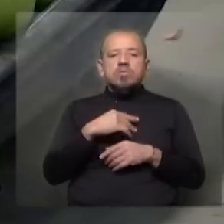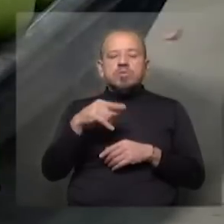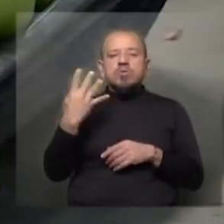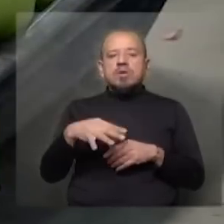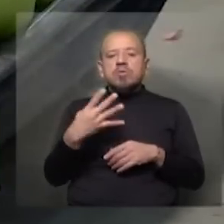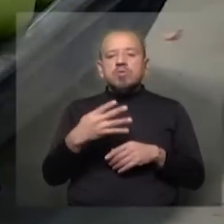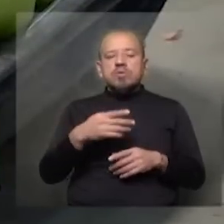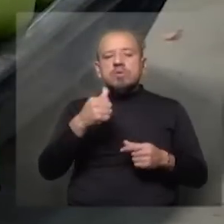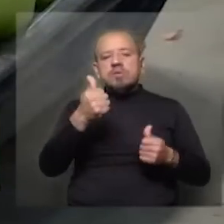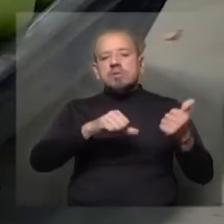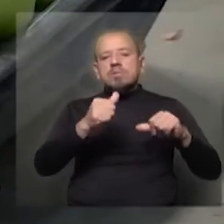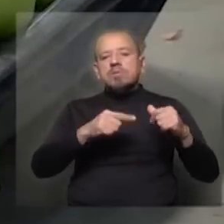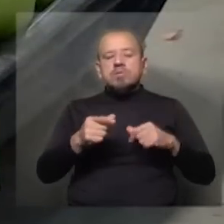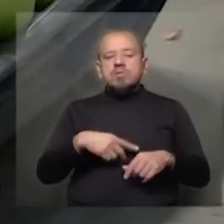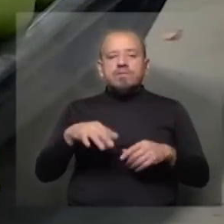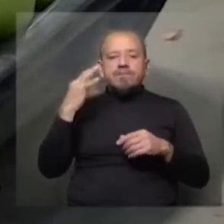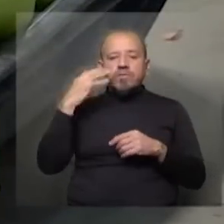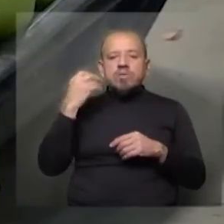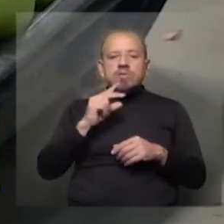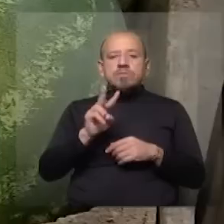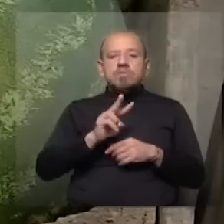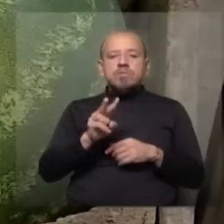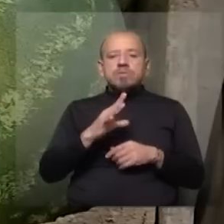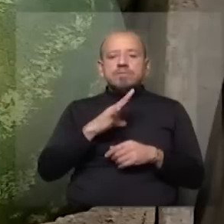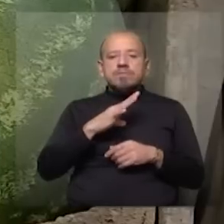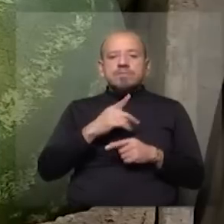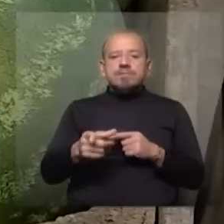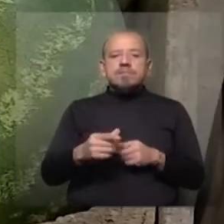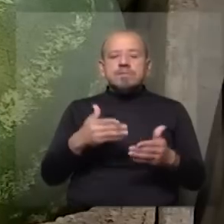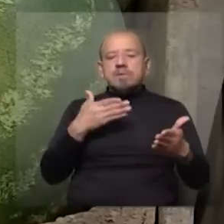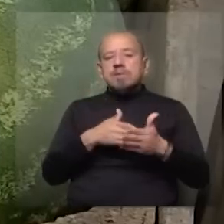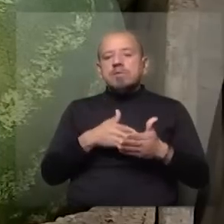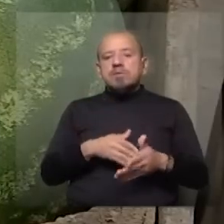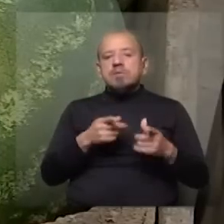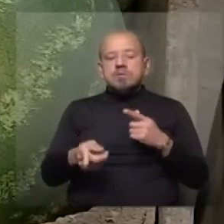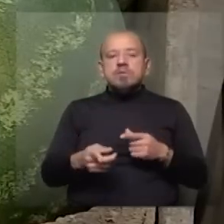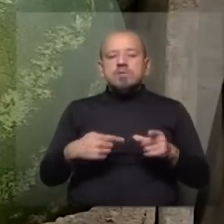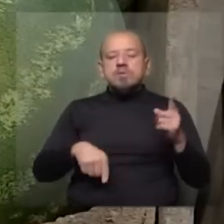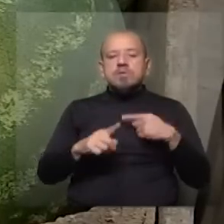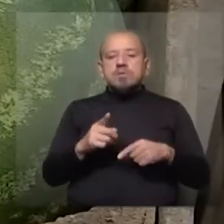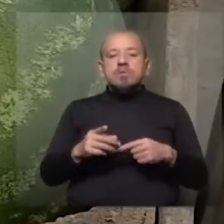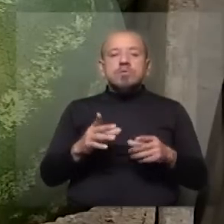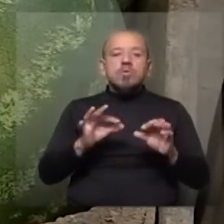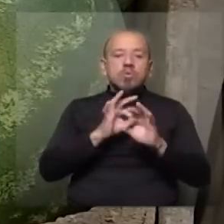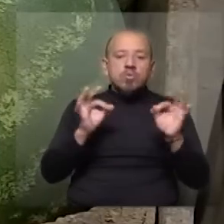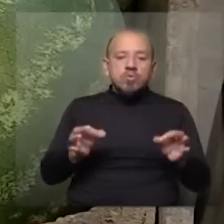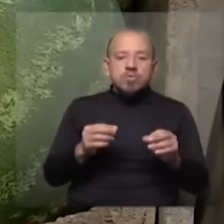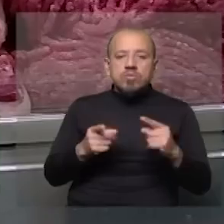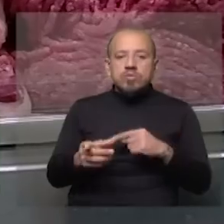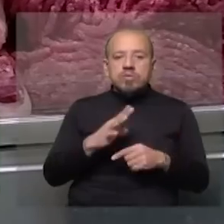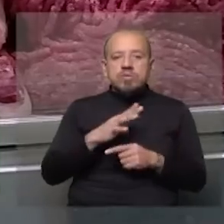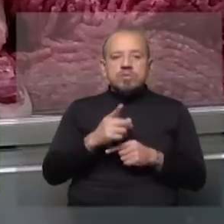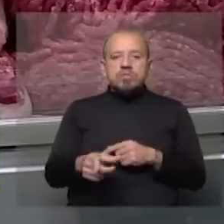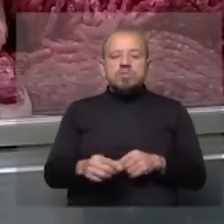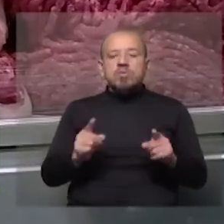agroquímicos en frutas y verduras además se constataron valores que exceden los límites establecidos en La regulación nacional o en las referencias que se utilizan